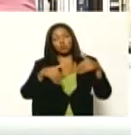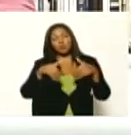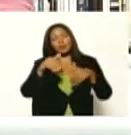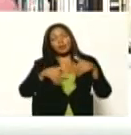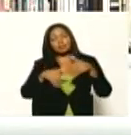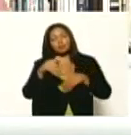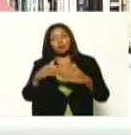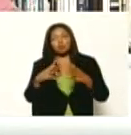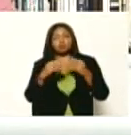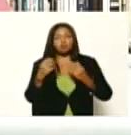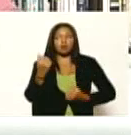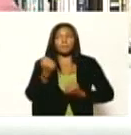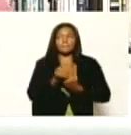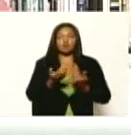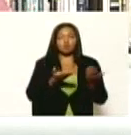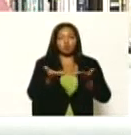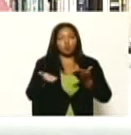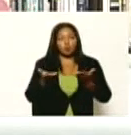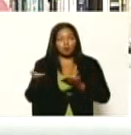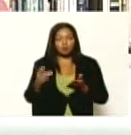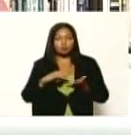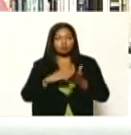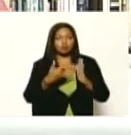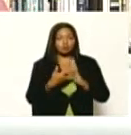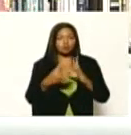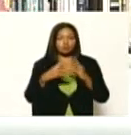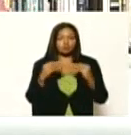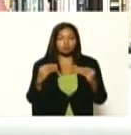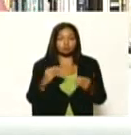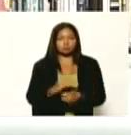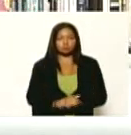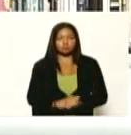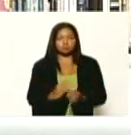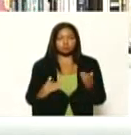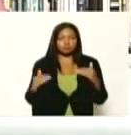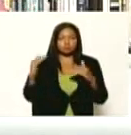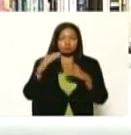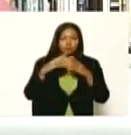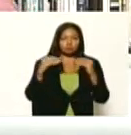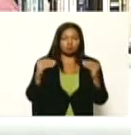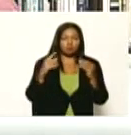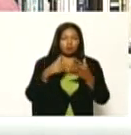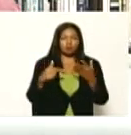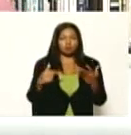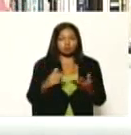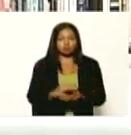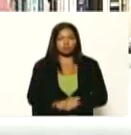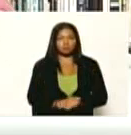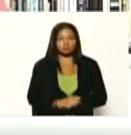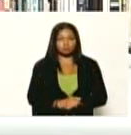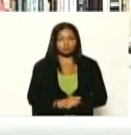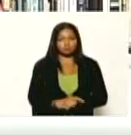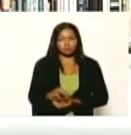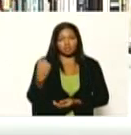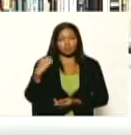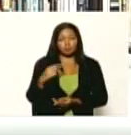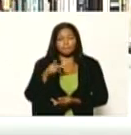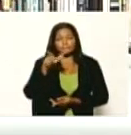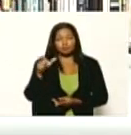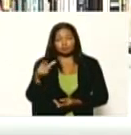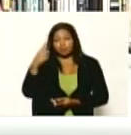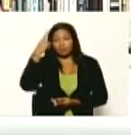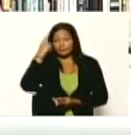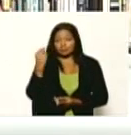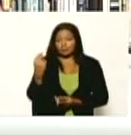todo el apoyo logístico, tecnológico, la más alta tecnología. Bueno, tenemos gente muy capacitada a